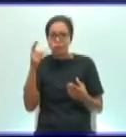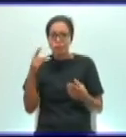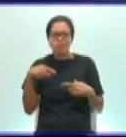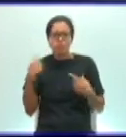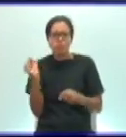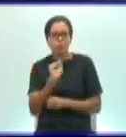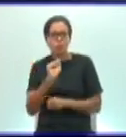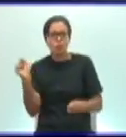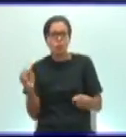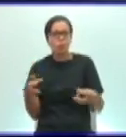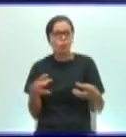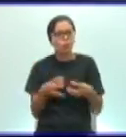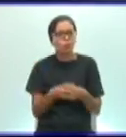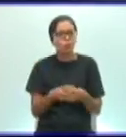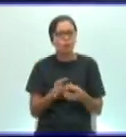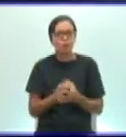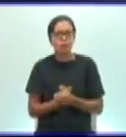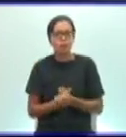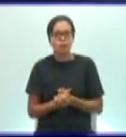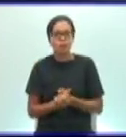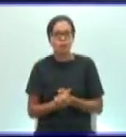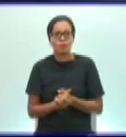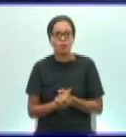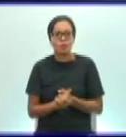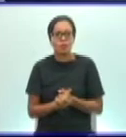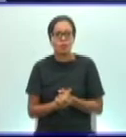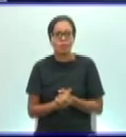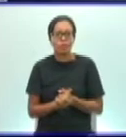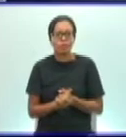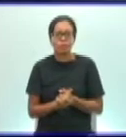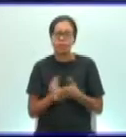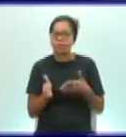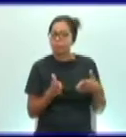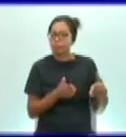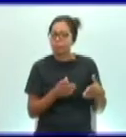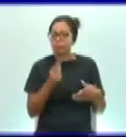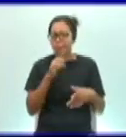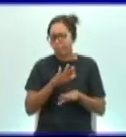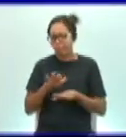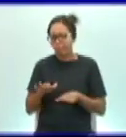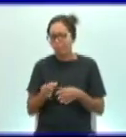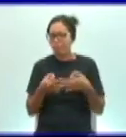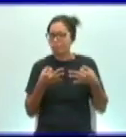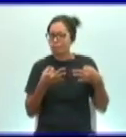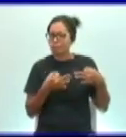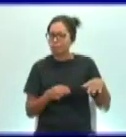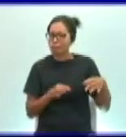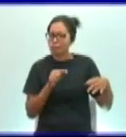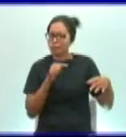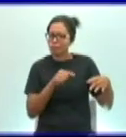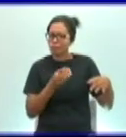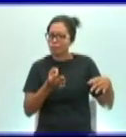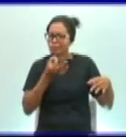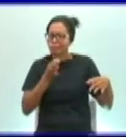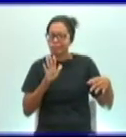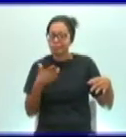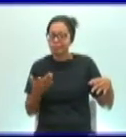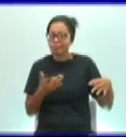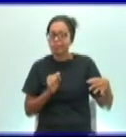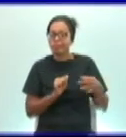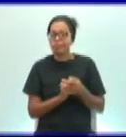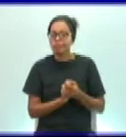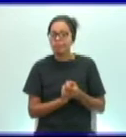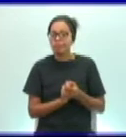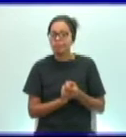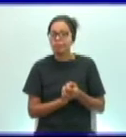punto estratégico. Vamos entonces al documento. ¿Qué planteaba este documento que tanta importancia le estamos dando? Mírenlo allí. Documento que